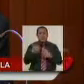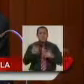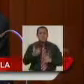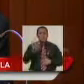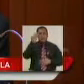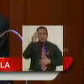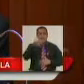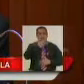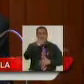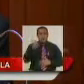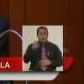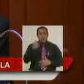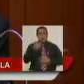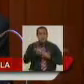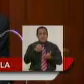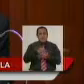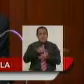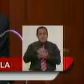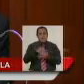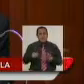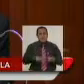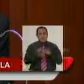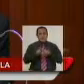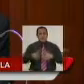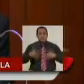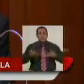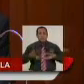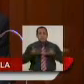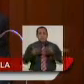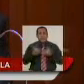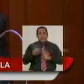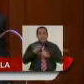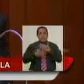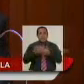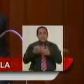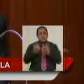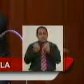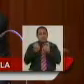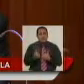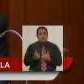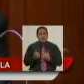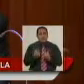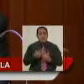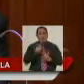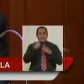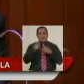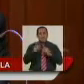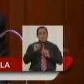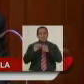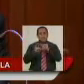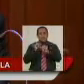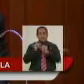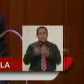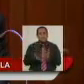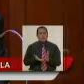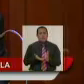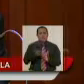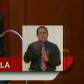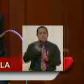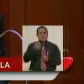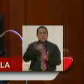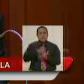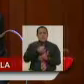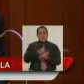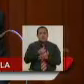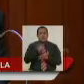mayor capacidad adquisitiva y podamos contribuir a dinamizar nuestra economía, excepcionalmente hemos aumentado los aguinaldos de